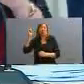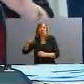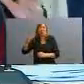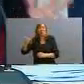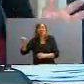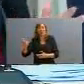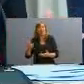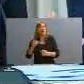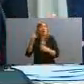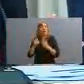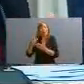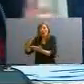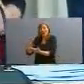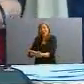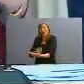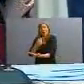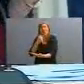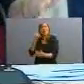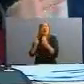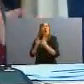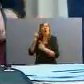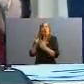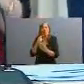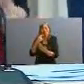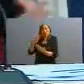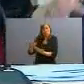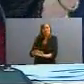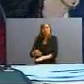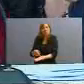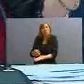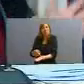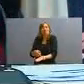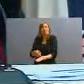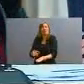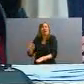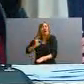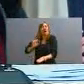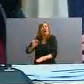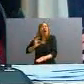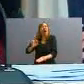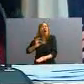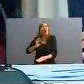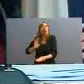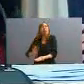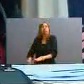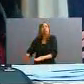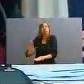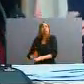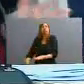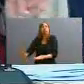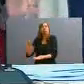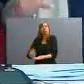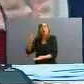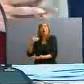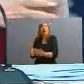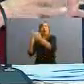qué algunos fallos están o algunas cuestiones están años por allí en la corte